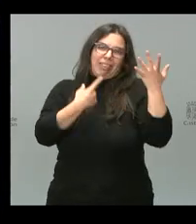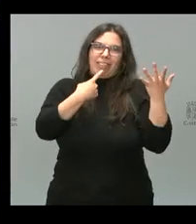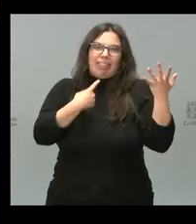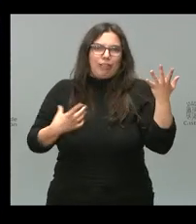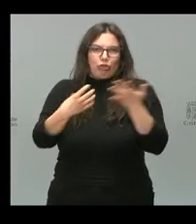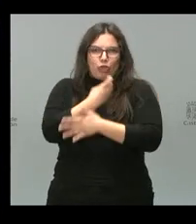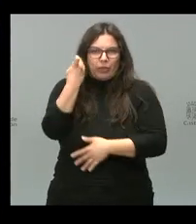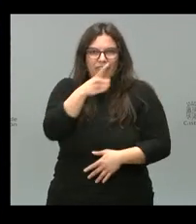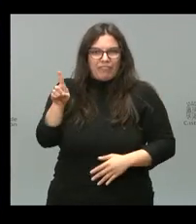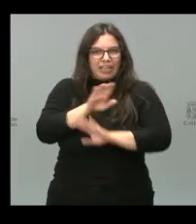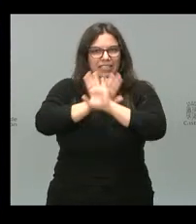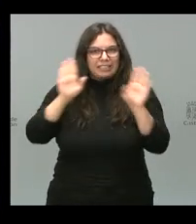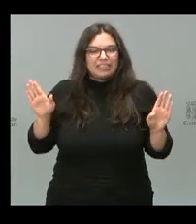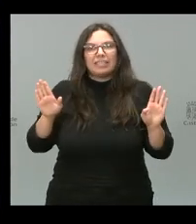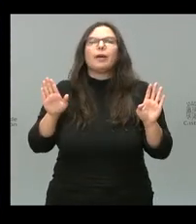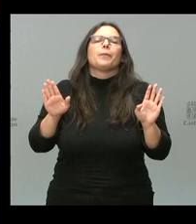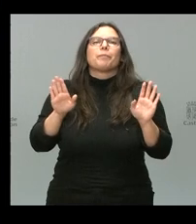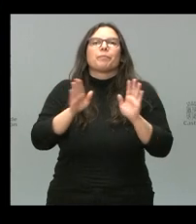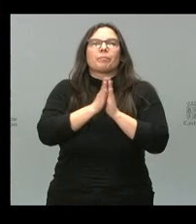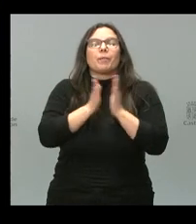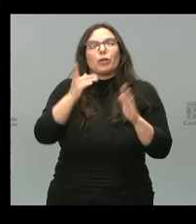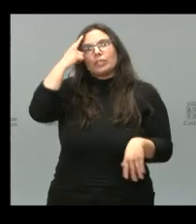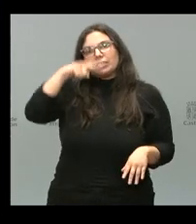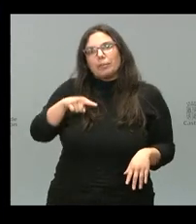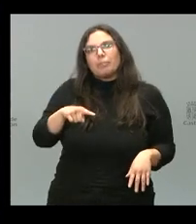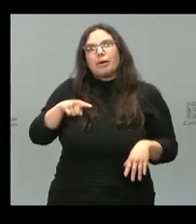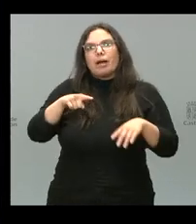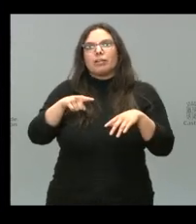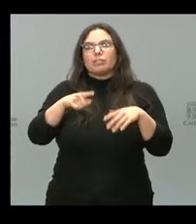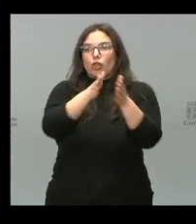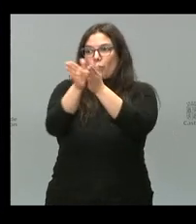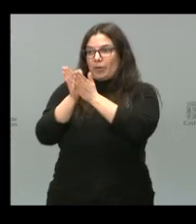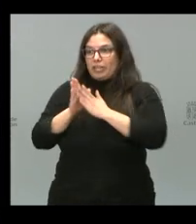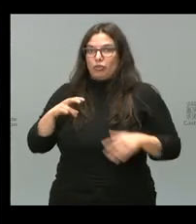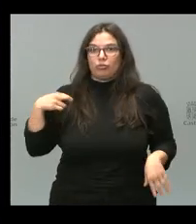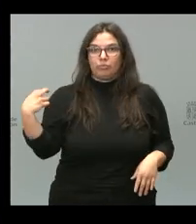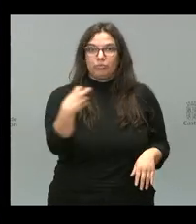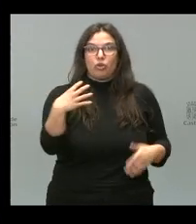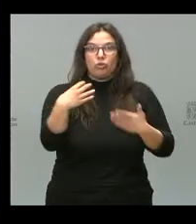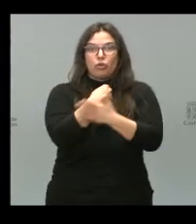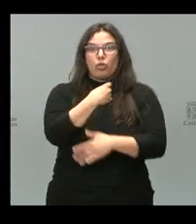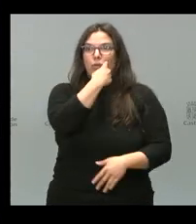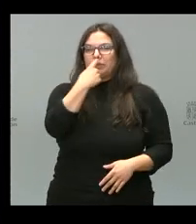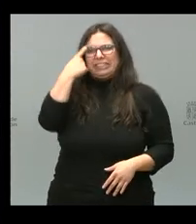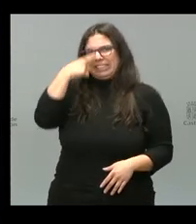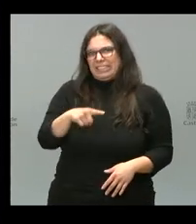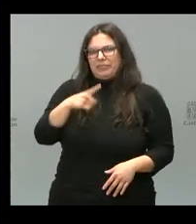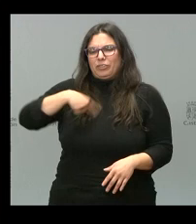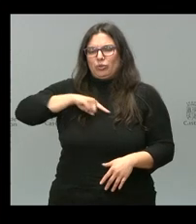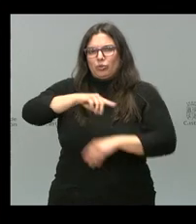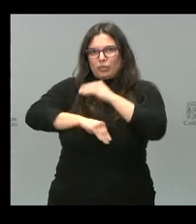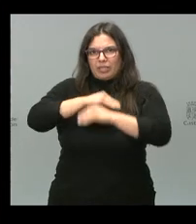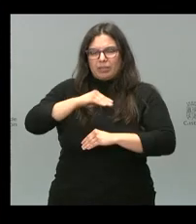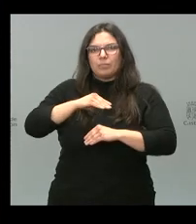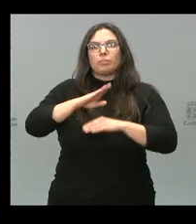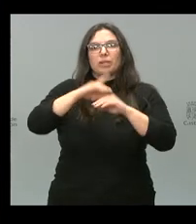no es momento en ocasiones que sepas y aquí mis compañeros todos caben perfectamente lo que estamos trayendo y el